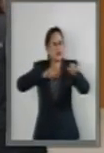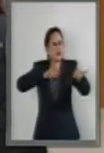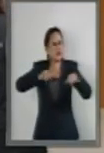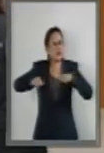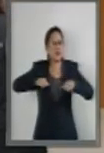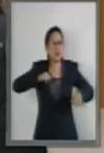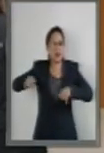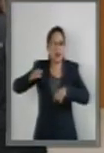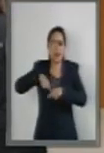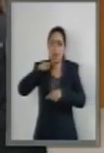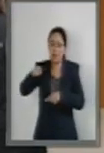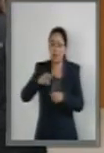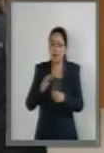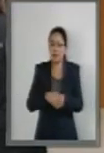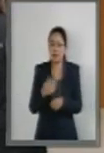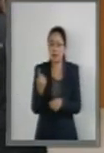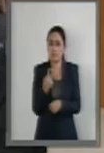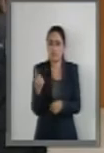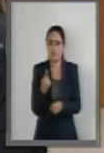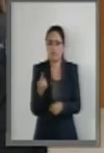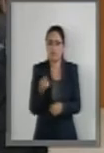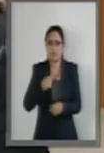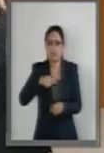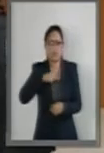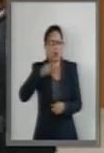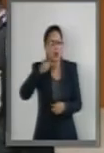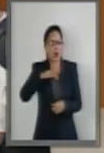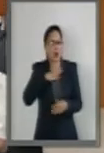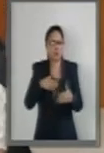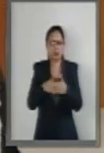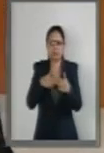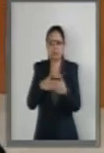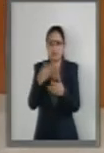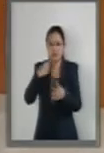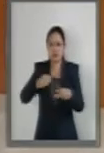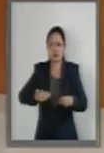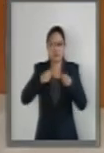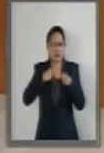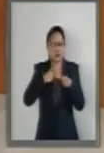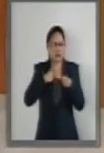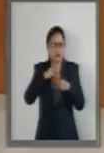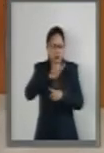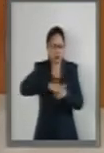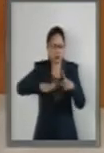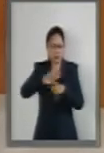por qué? Porque les pedimos tantas restricciones para vivir en buenas